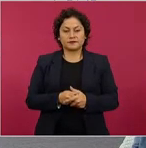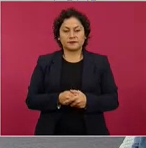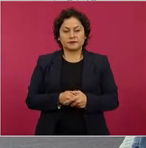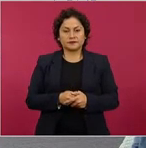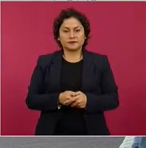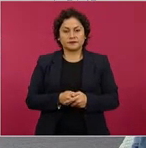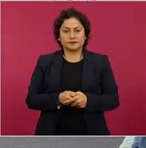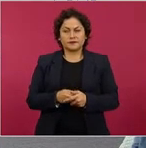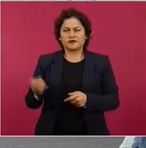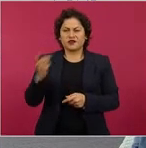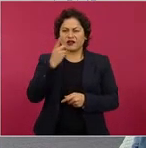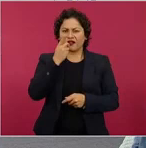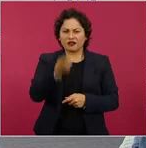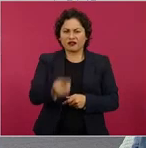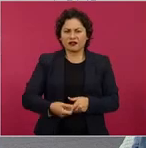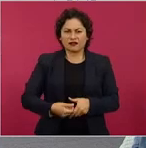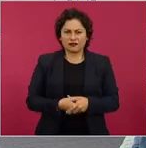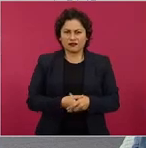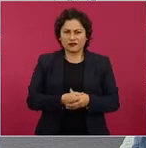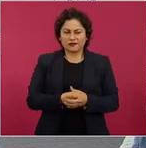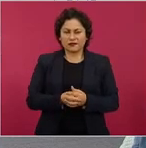declaración. ¿Qué dijo?